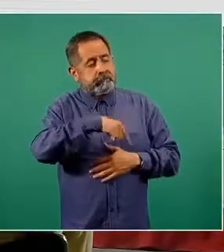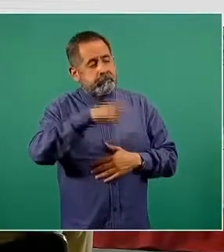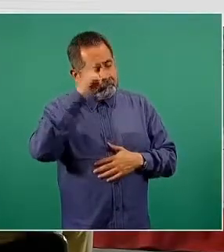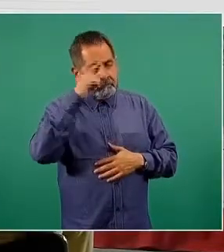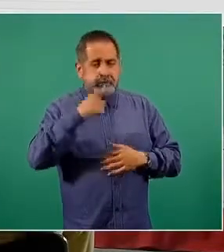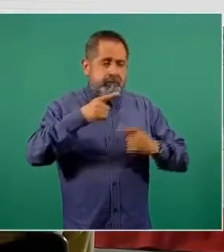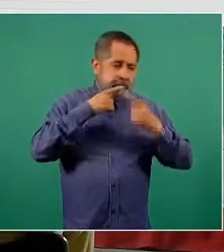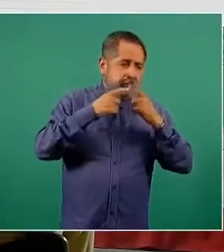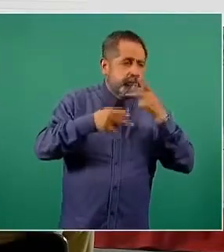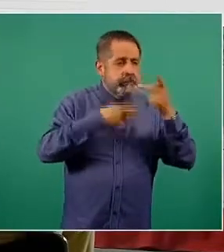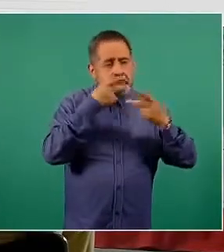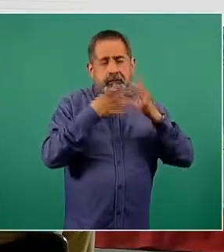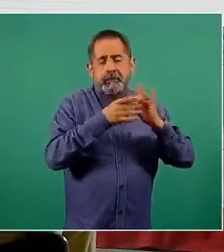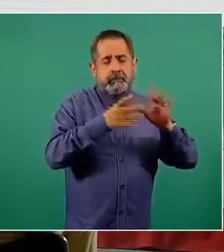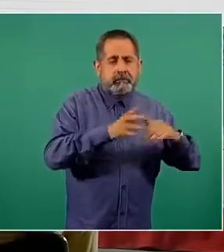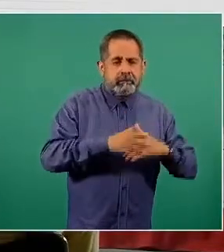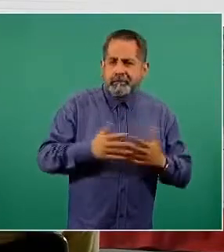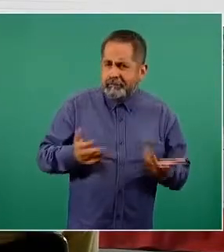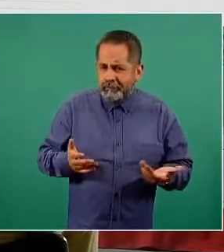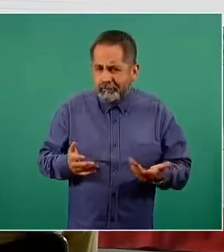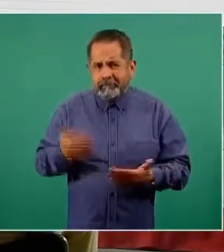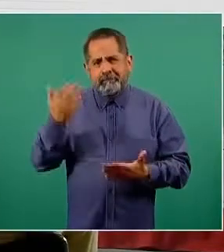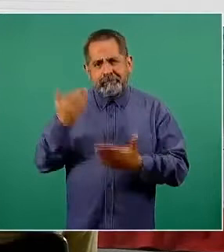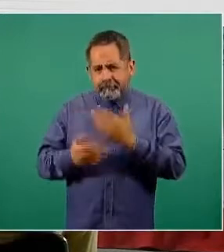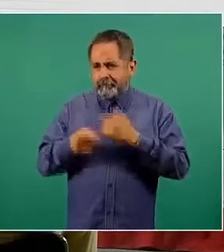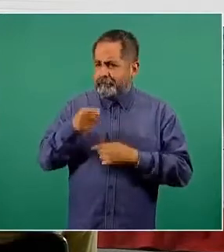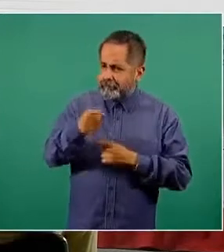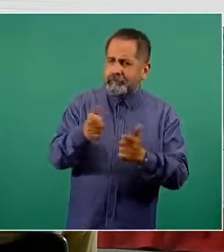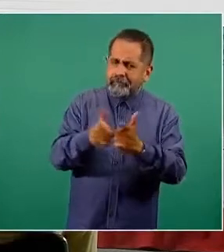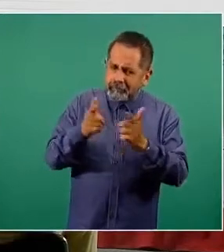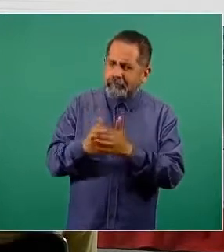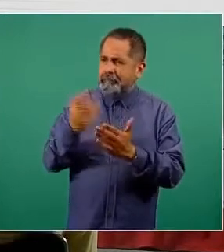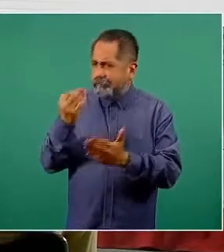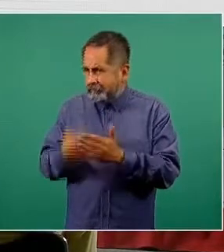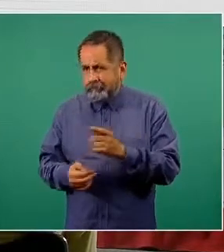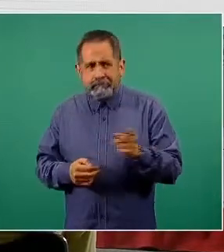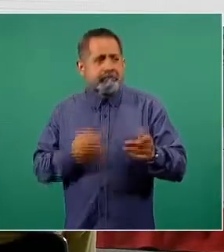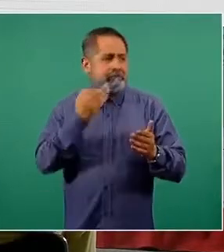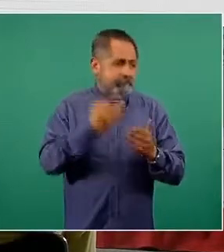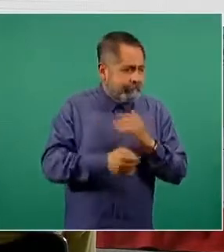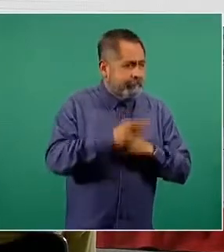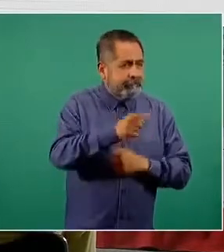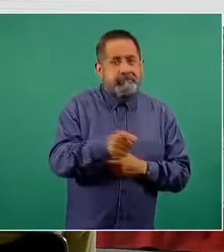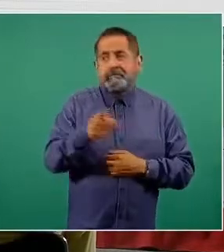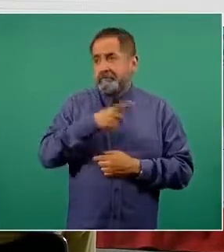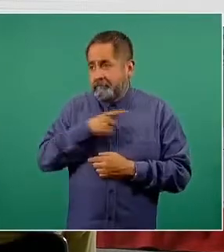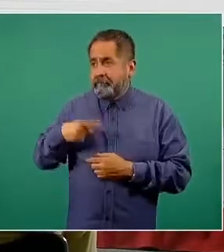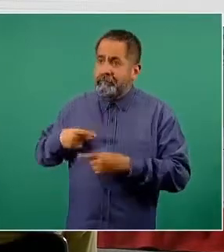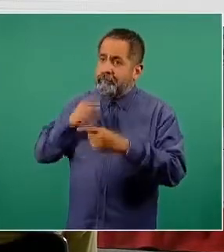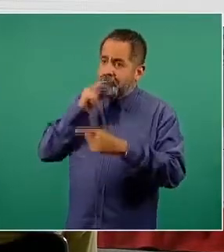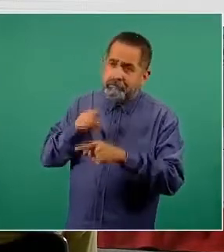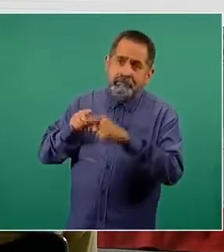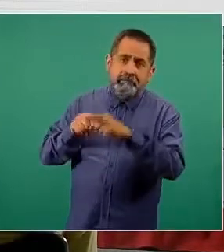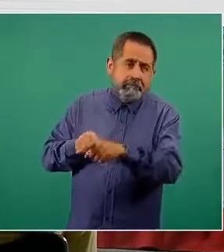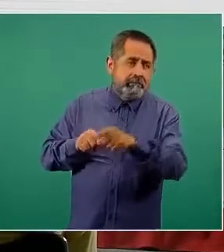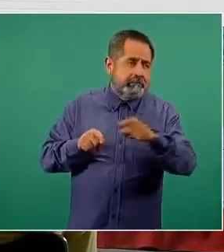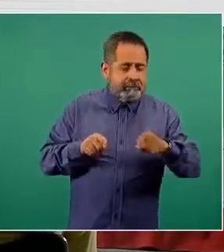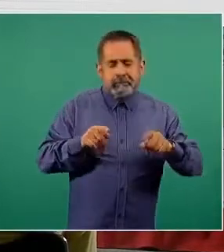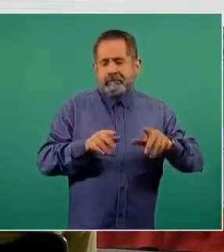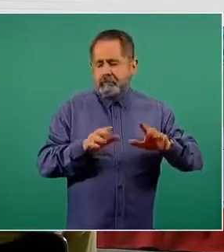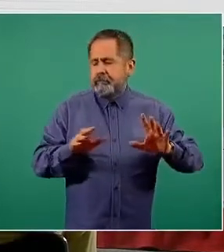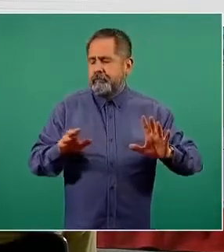la conversación pública es: ¿por qué no han vacunado a tal grupo? ¿Por qué no han vacunado a tal otro grupo? Ya deberían haber vacunado a tantas